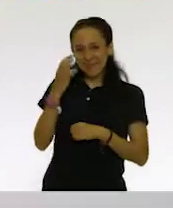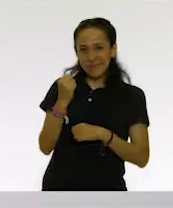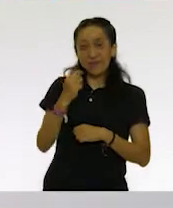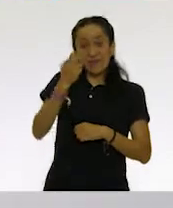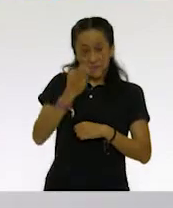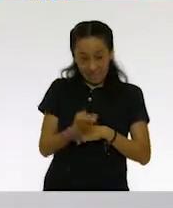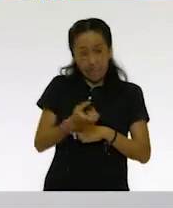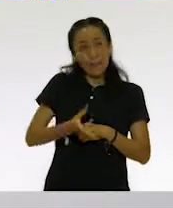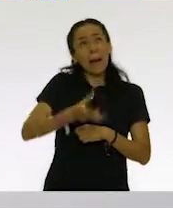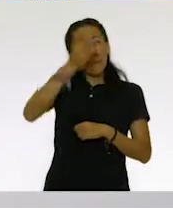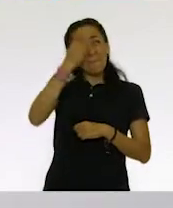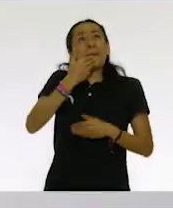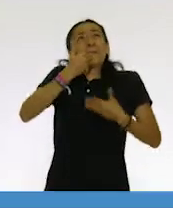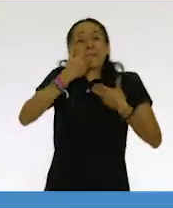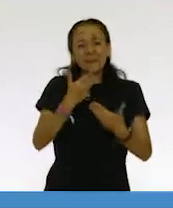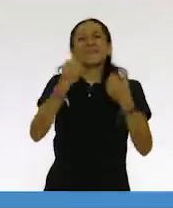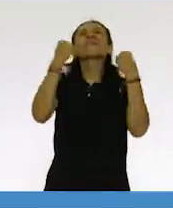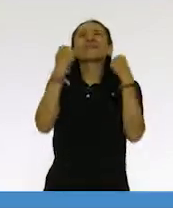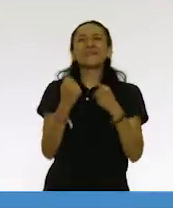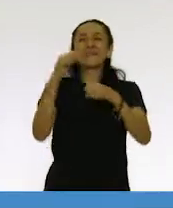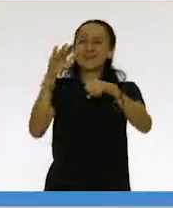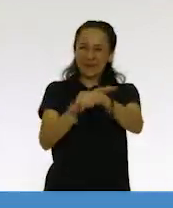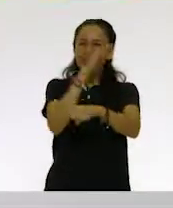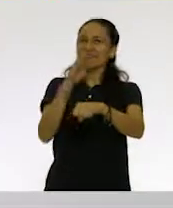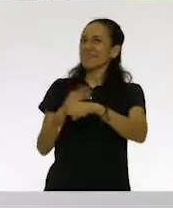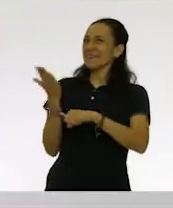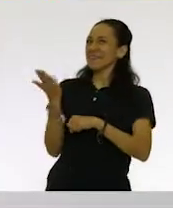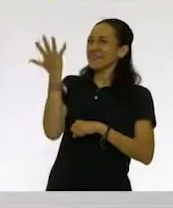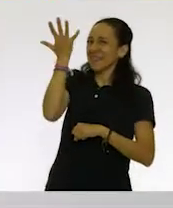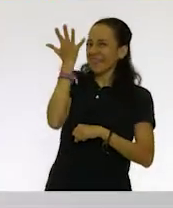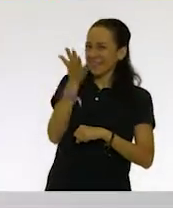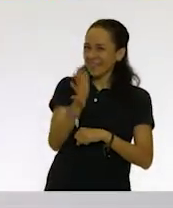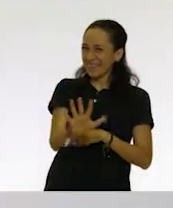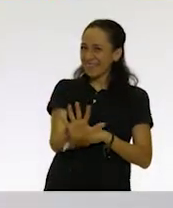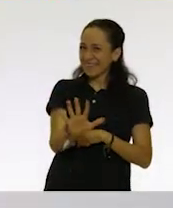me voy a sacar un 10.